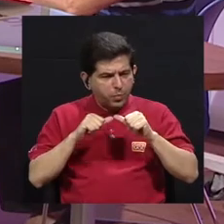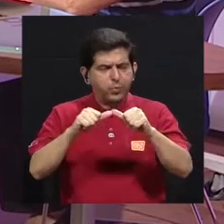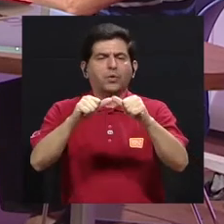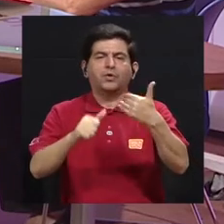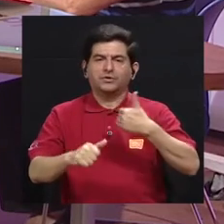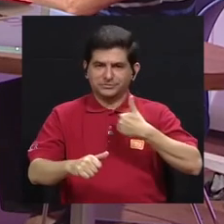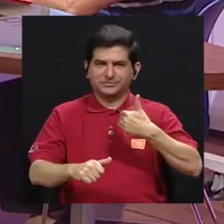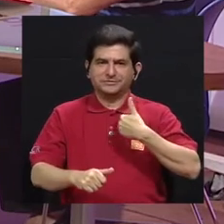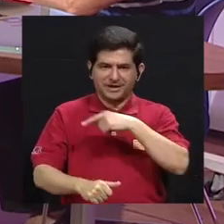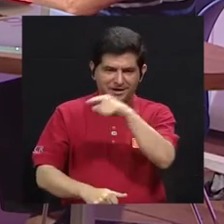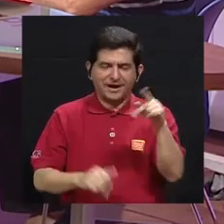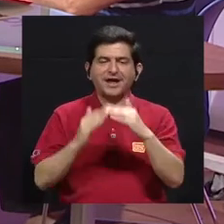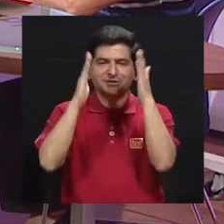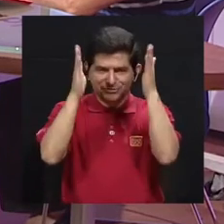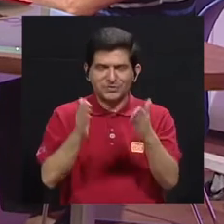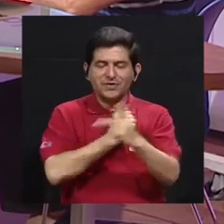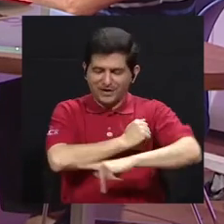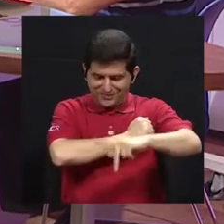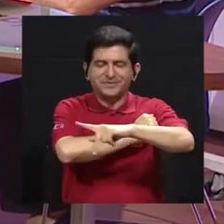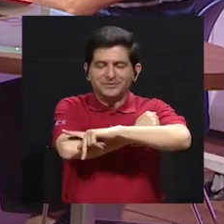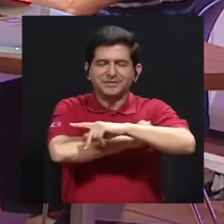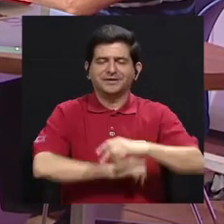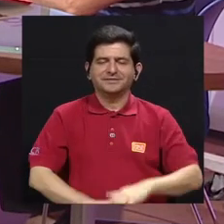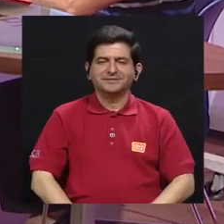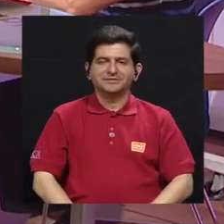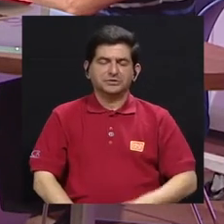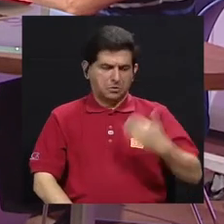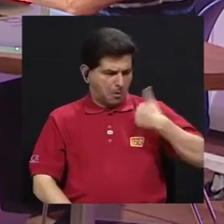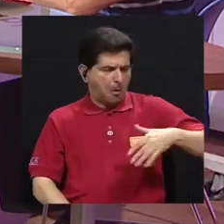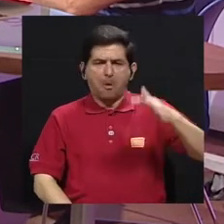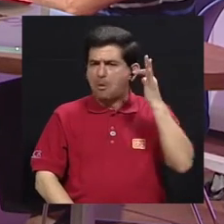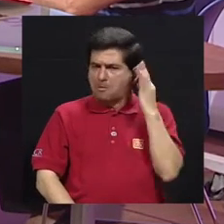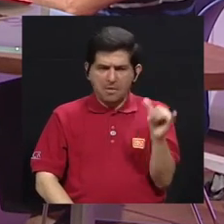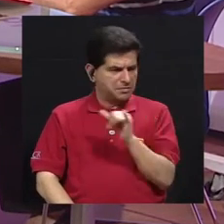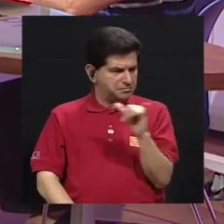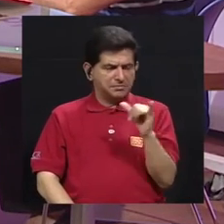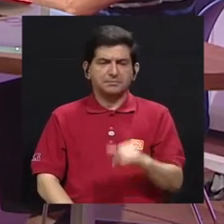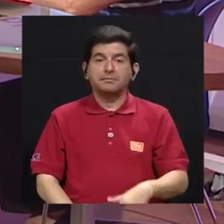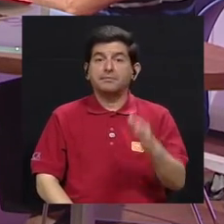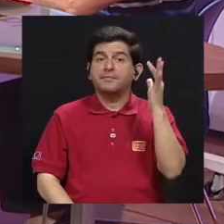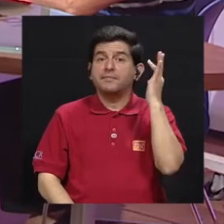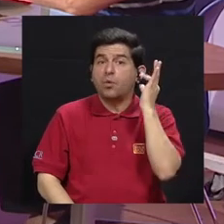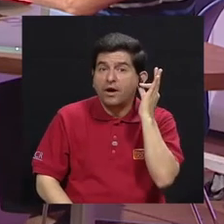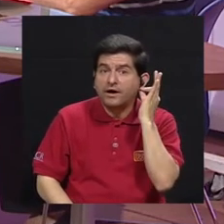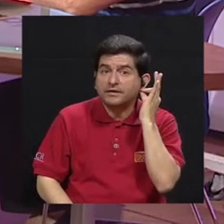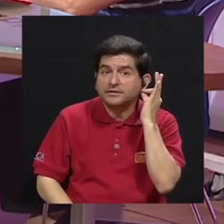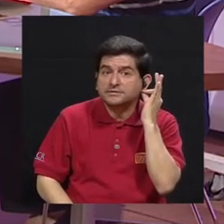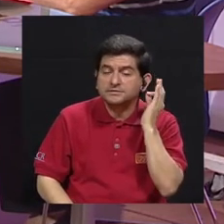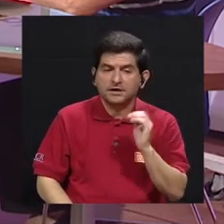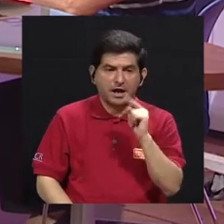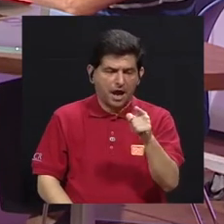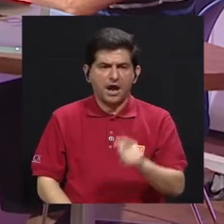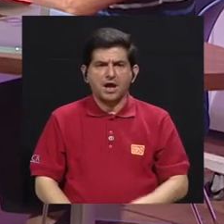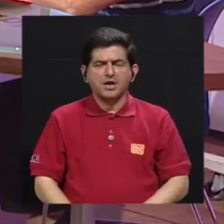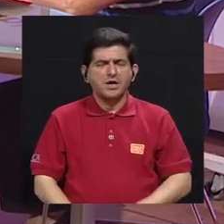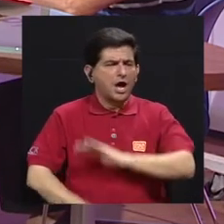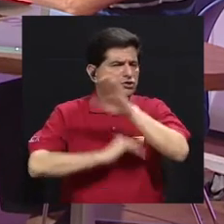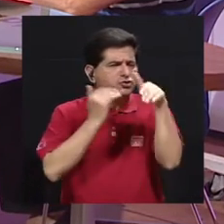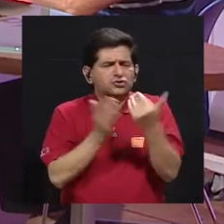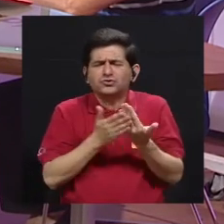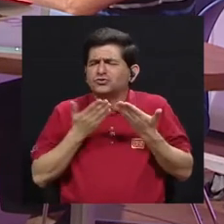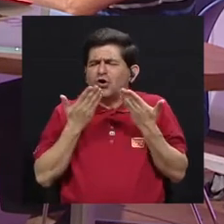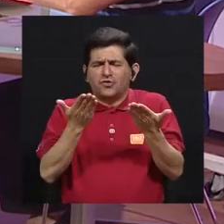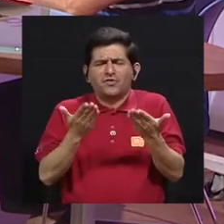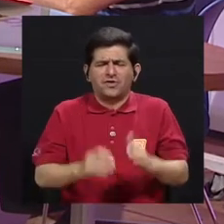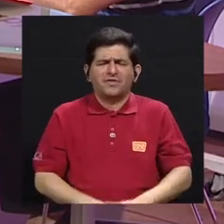que tienen los ciudadanos de este país hombres y mujeres mujeres que dan alma vida y